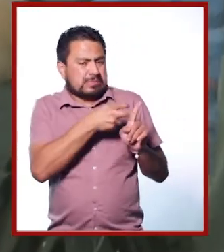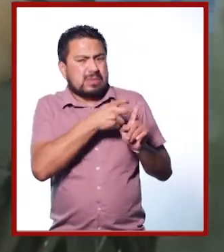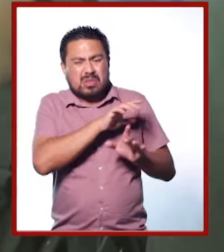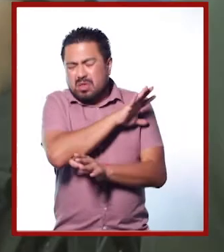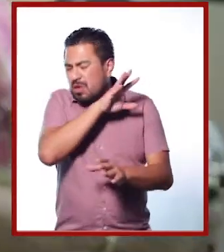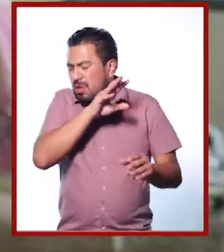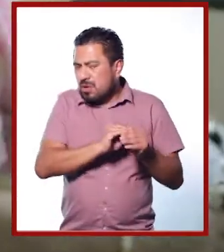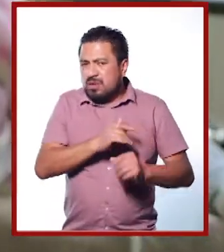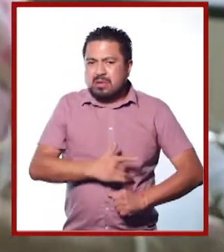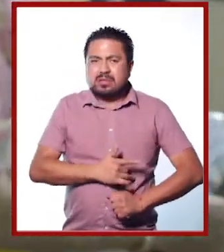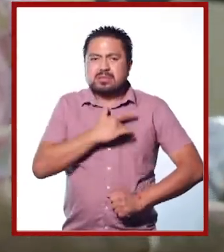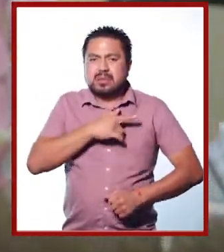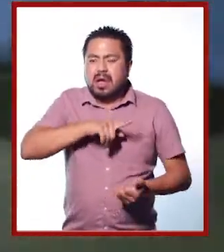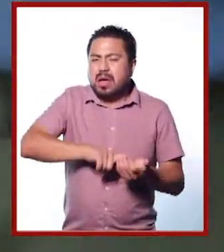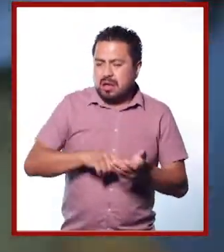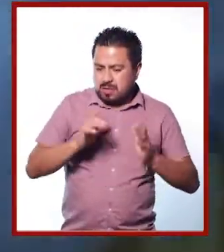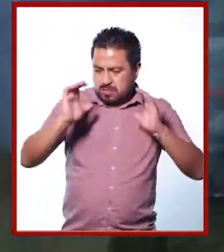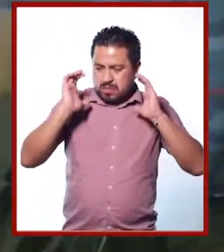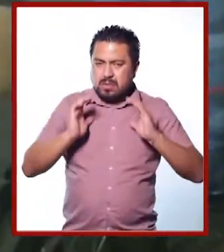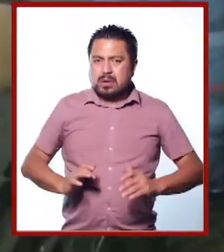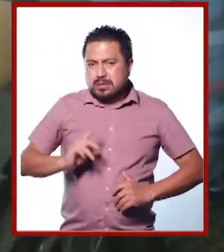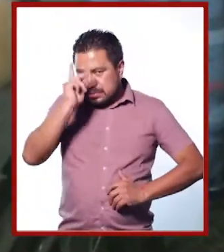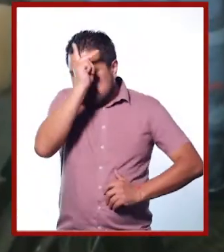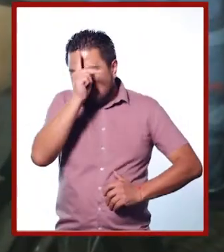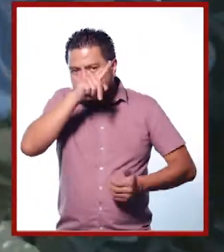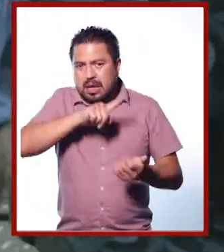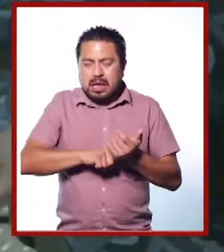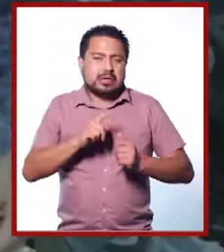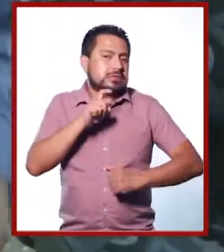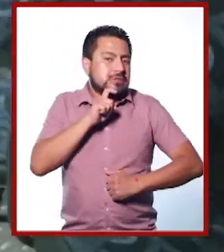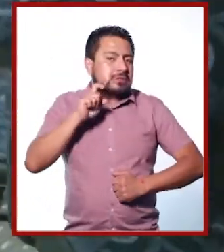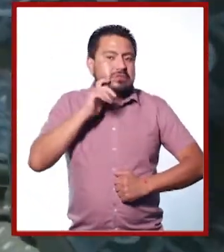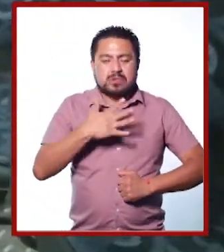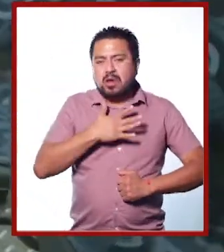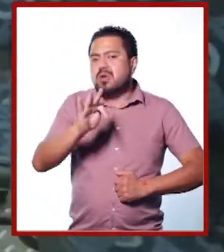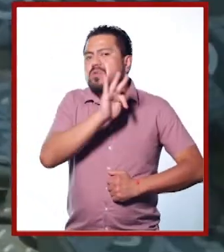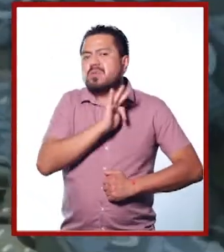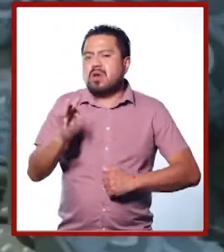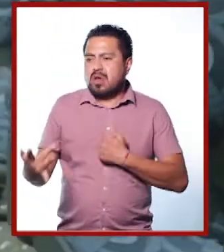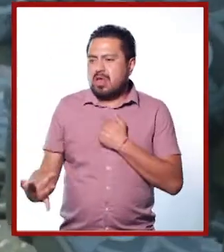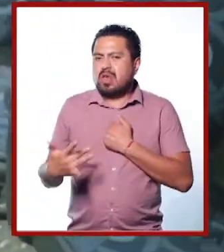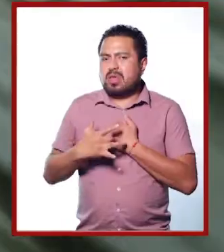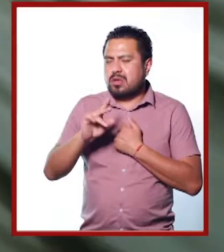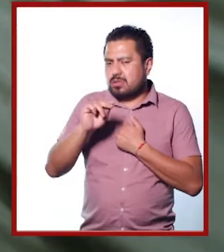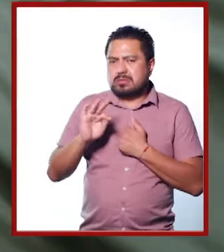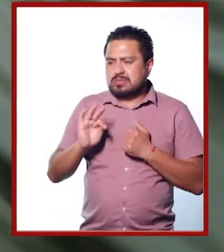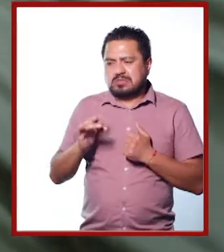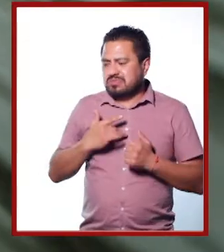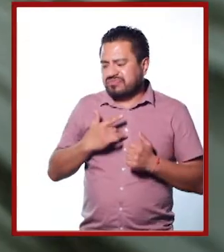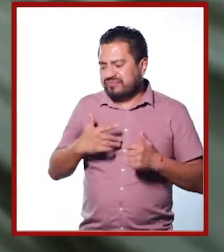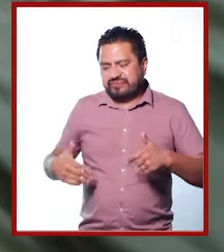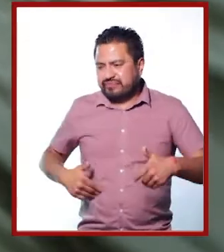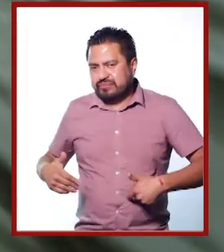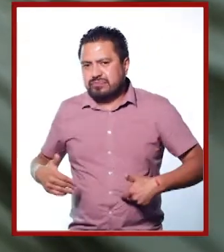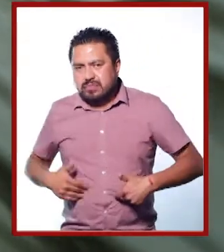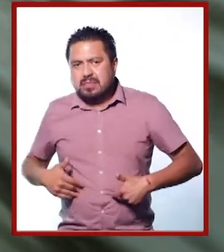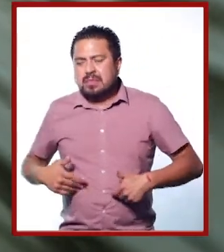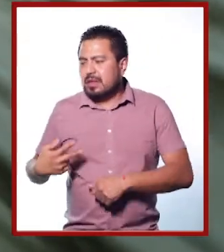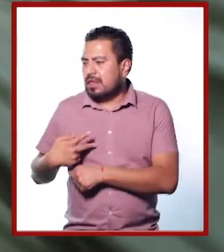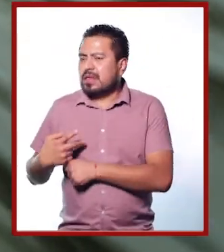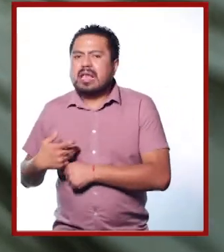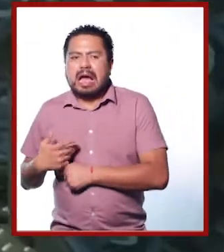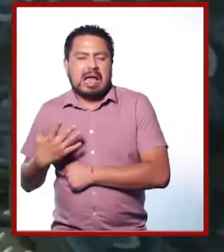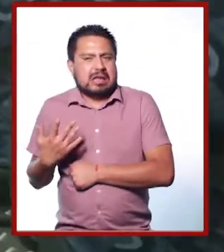aquel daño que daña mi integridad y mi ámbito sexual. Puede ser tocamientos no deseados, invitaciones